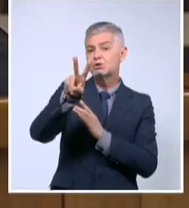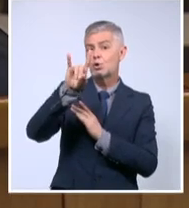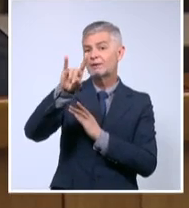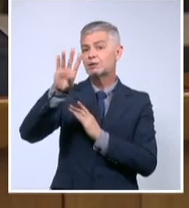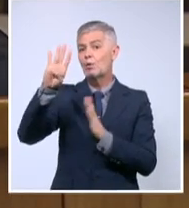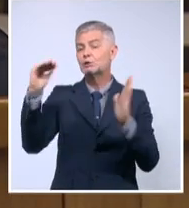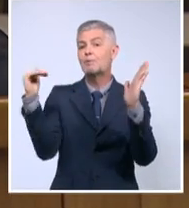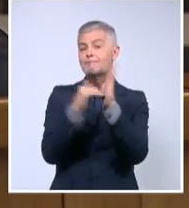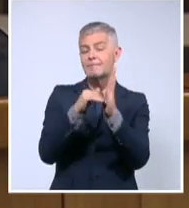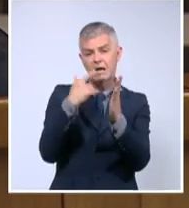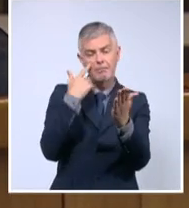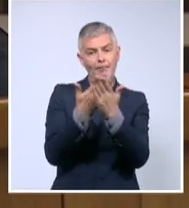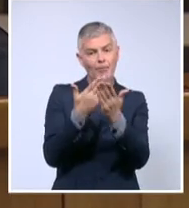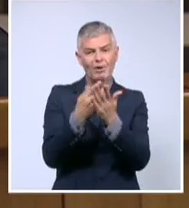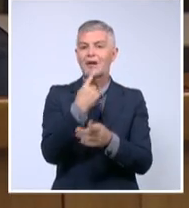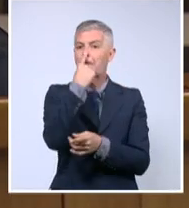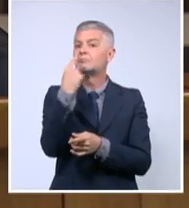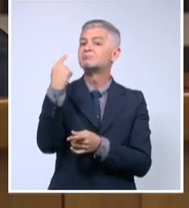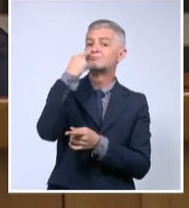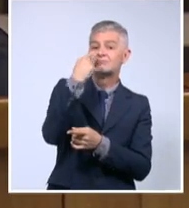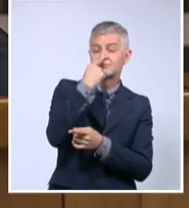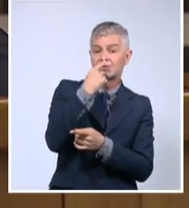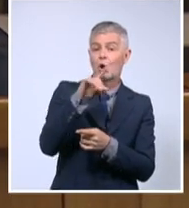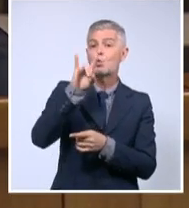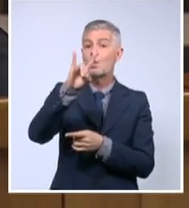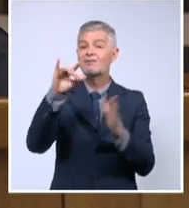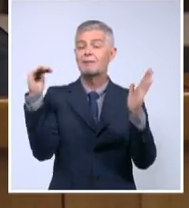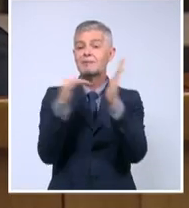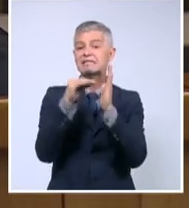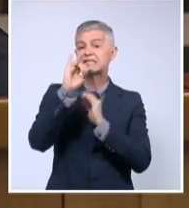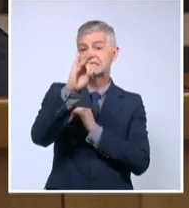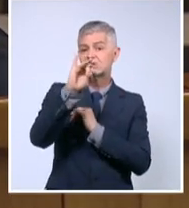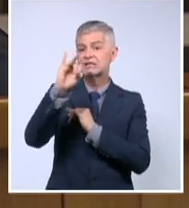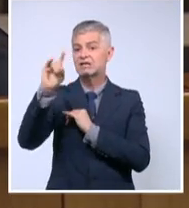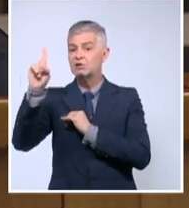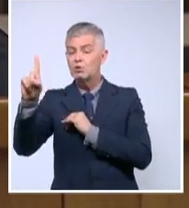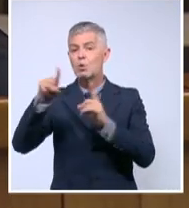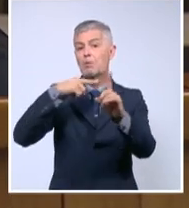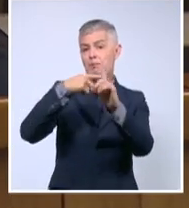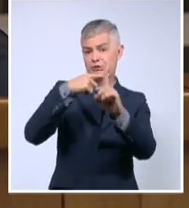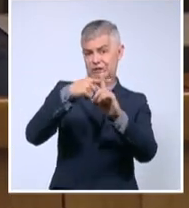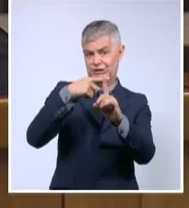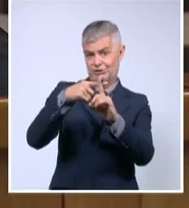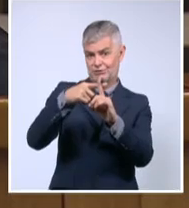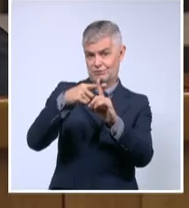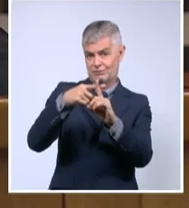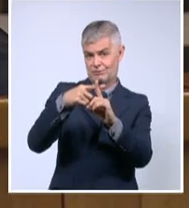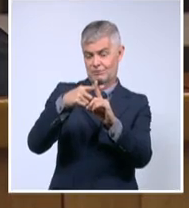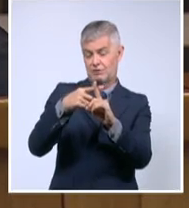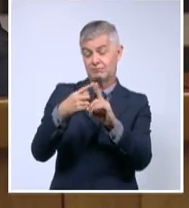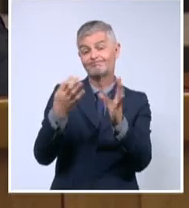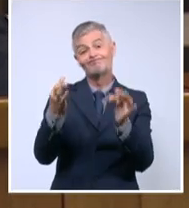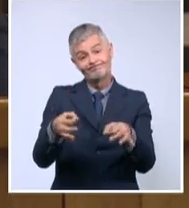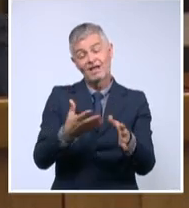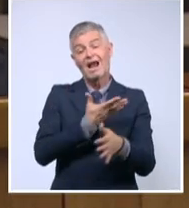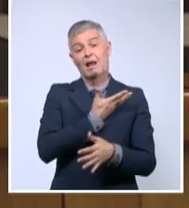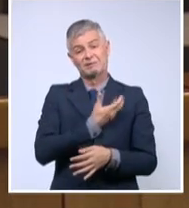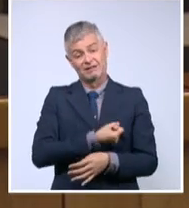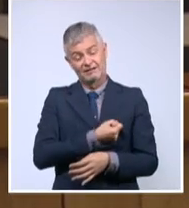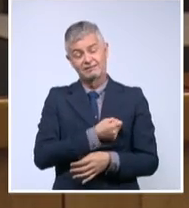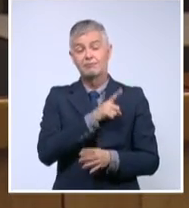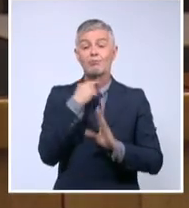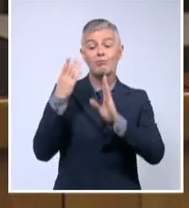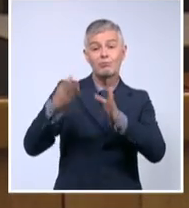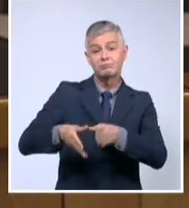1.294.052 muestras realizadas, con 9.771 casos positivos, de los cuales lamentablemente han